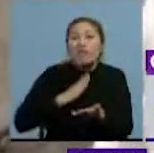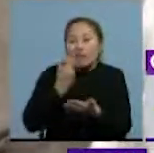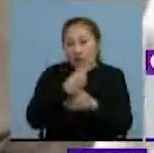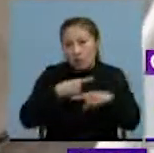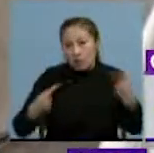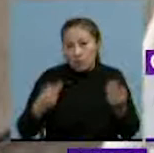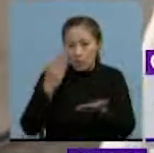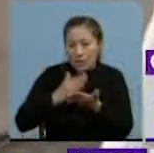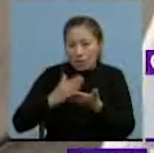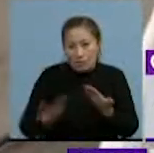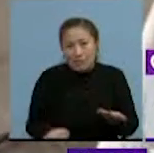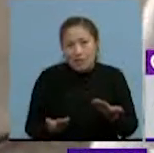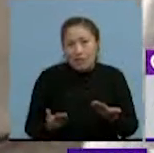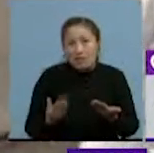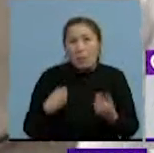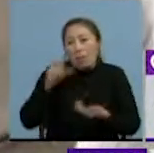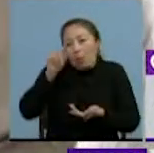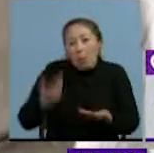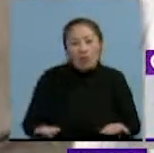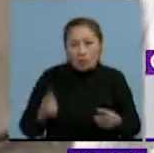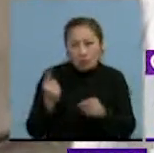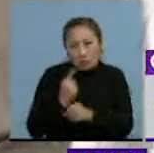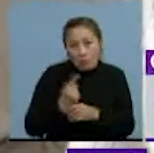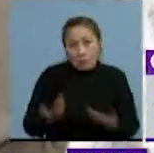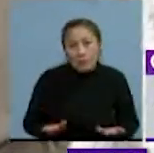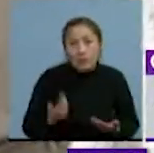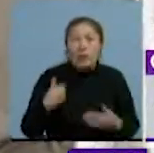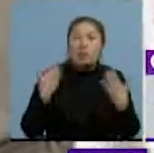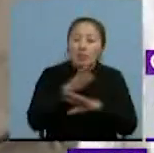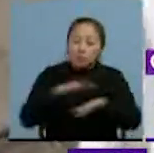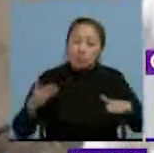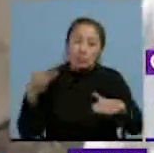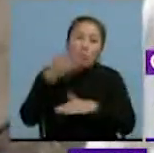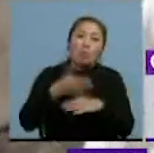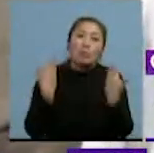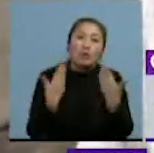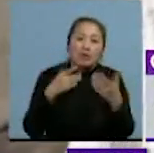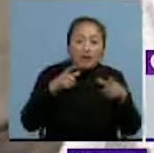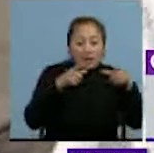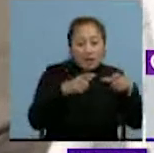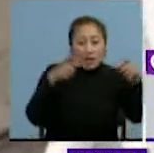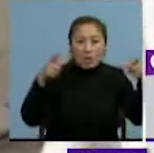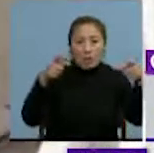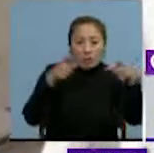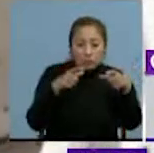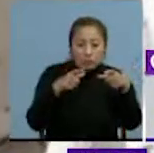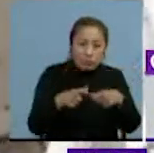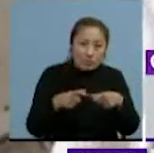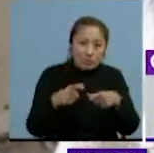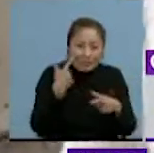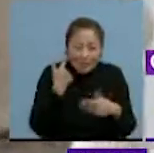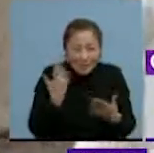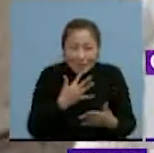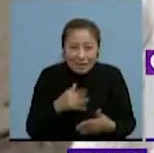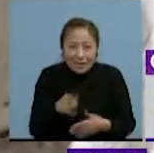la calidad de la prestación. O sea, pueden venir más chicos, pero disminuye la calidad de la prestación. Entonces